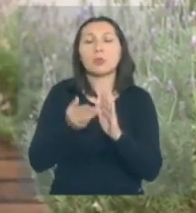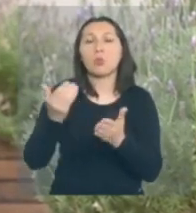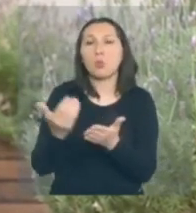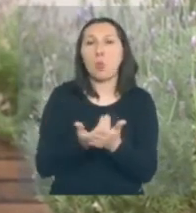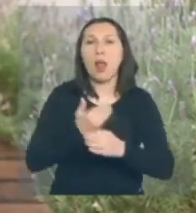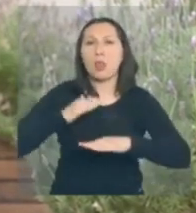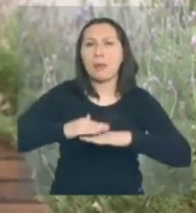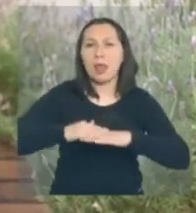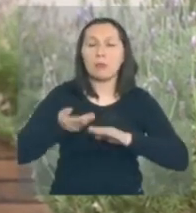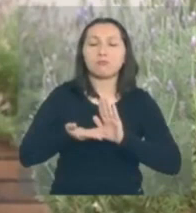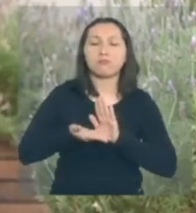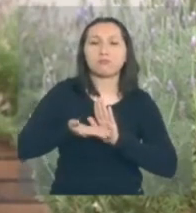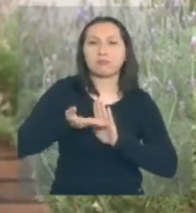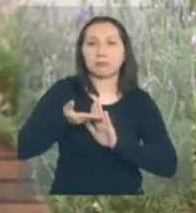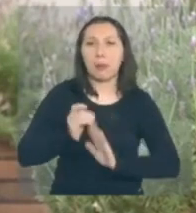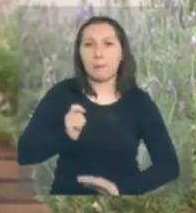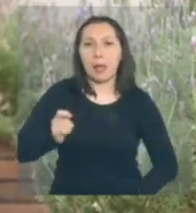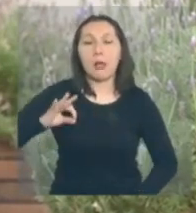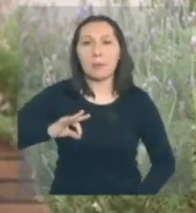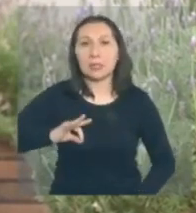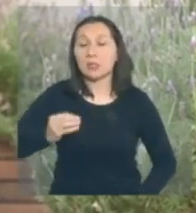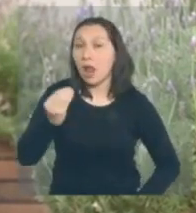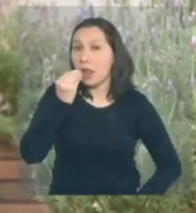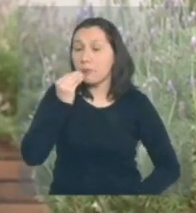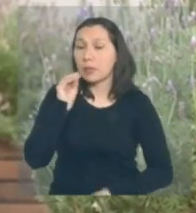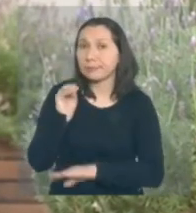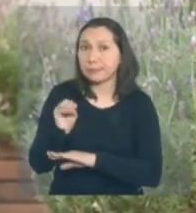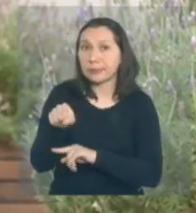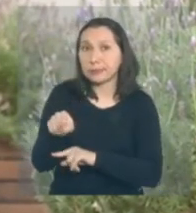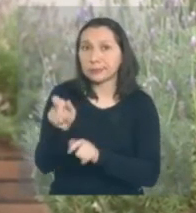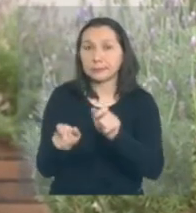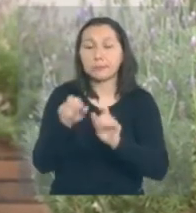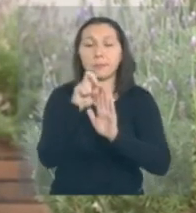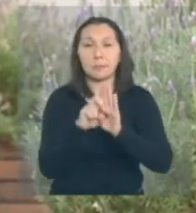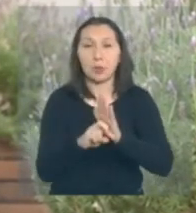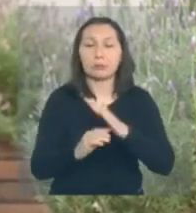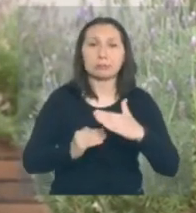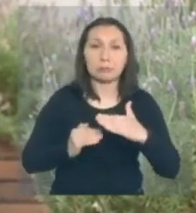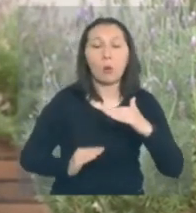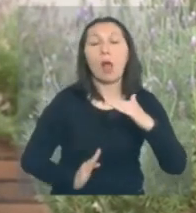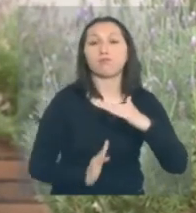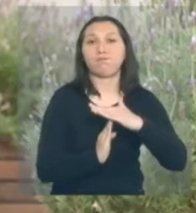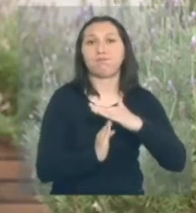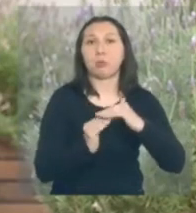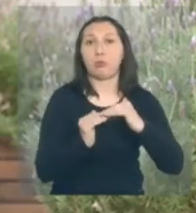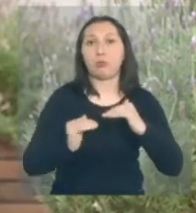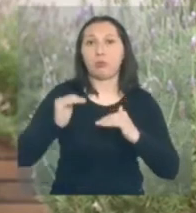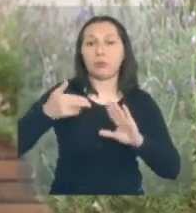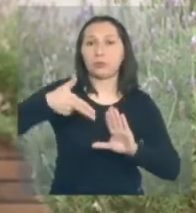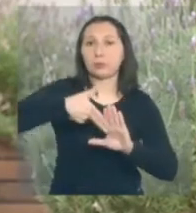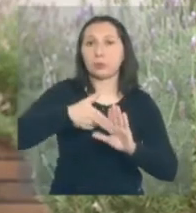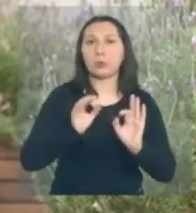mínimo, el pago de las pensiones alimenticias, los proyectos para frenar el alza, por ejemplo, de los